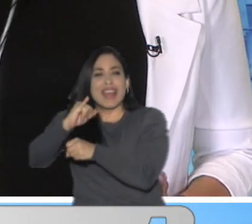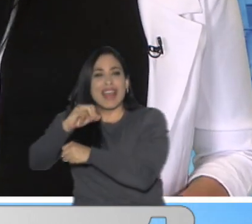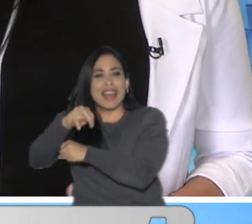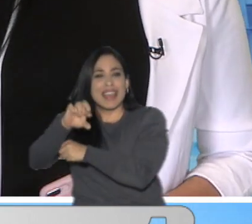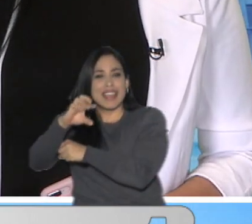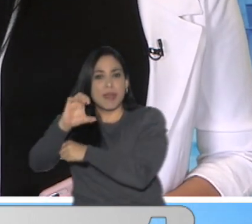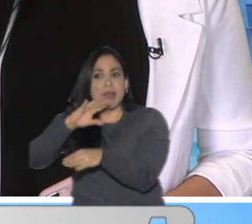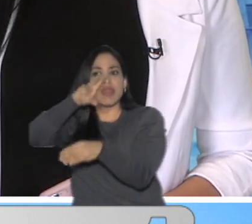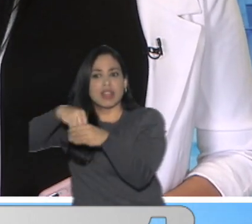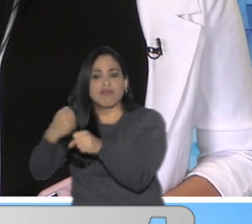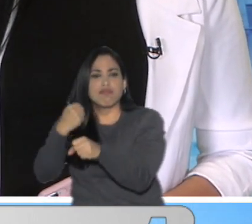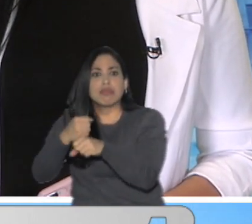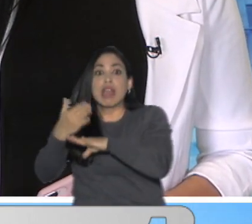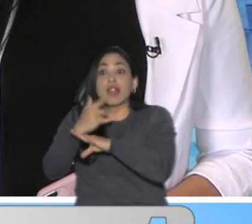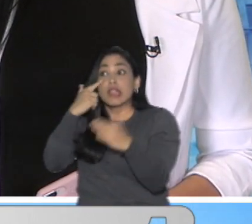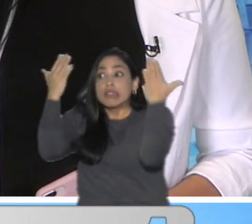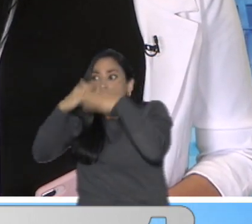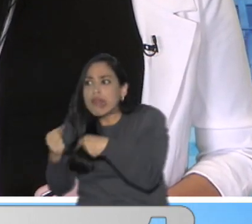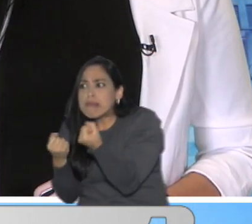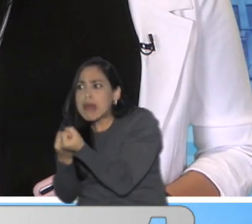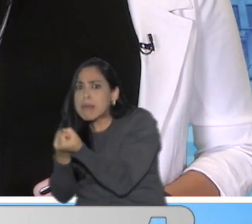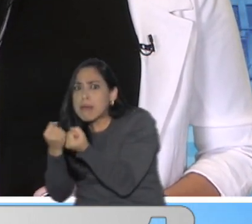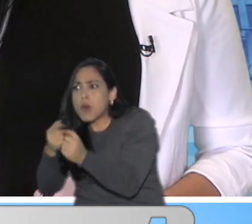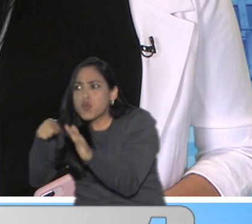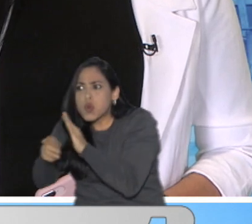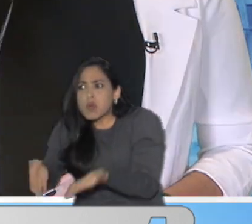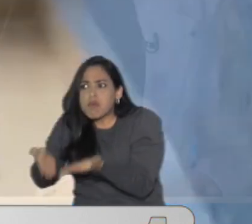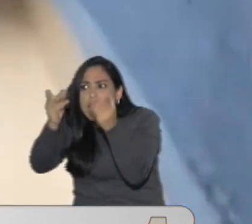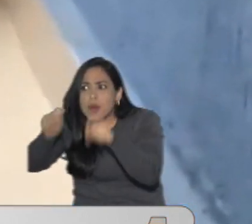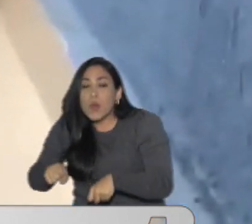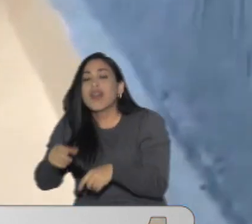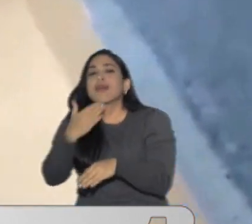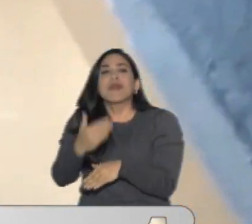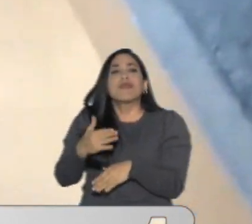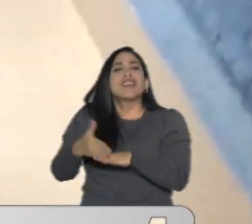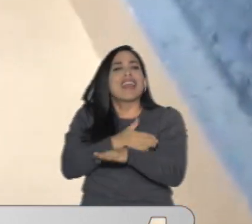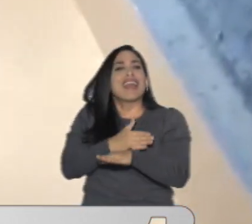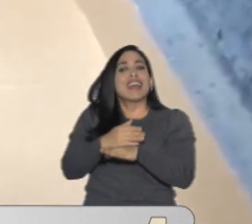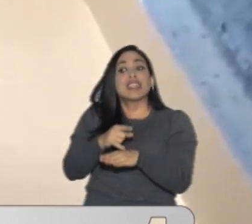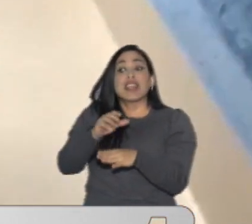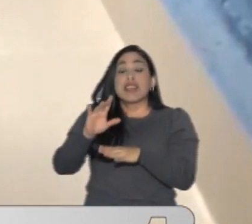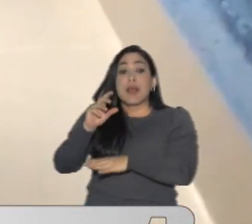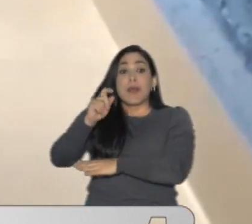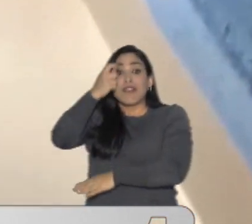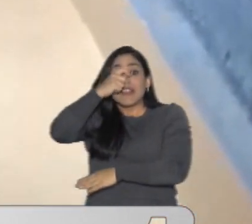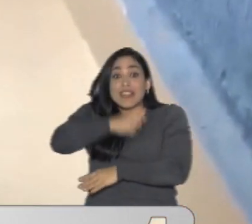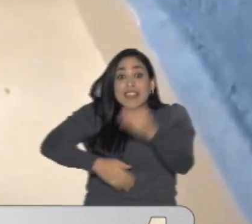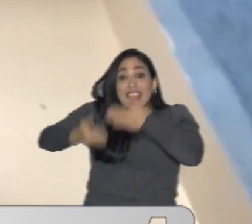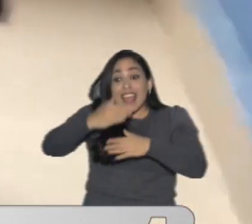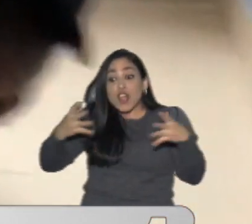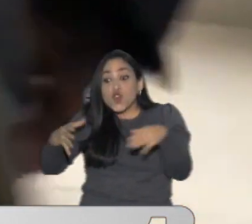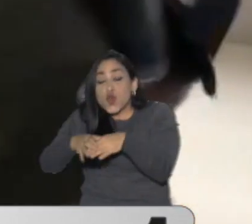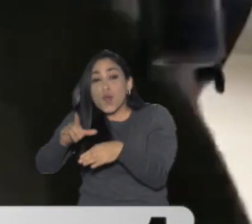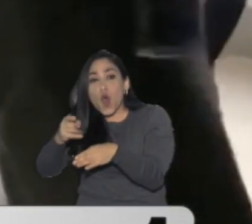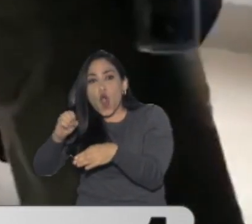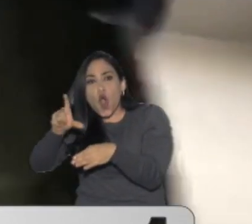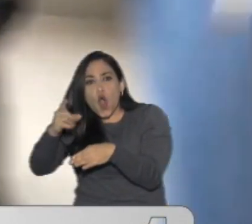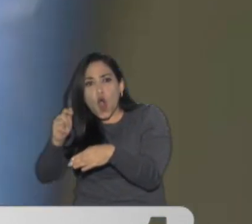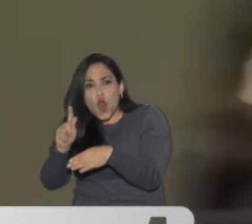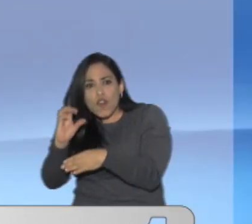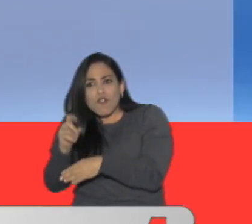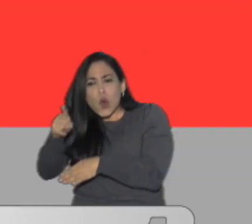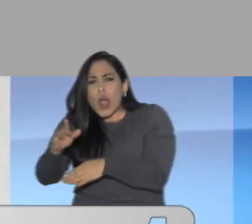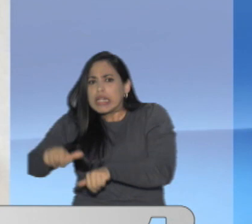que presuntamente habrían colaborado con la fuga de alias Matamba, el importante narco del Clan del Golfo que se fugó el viernes pasado